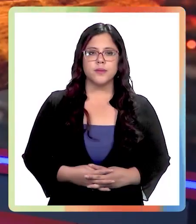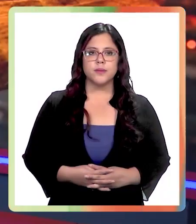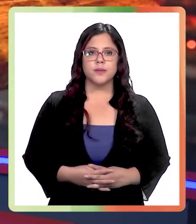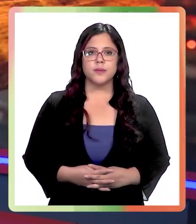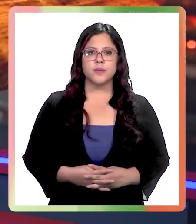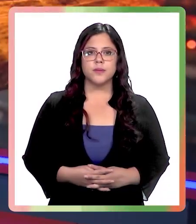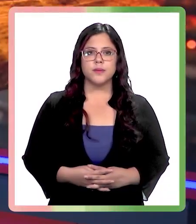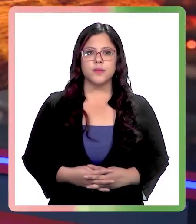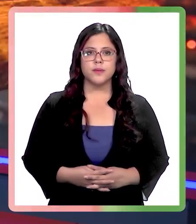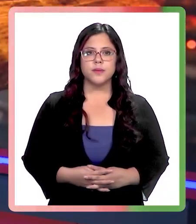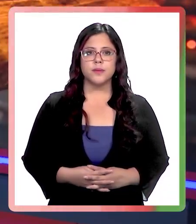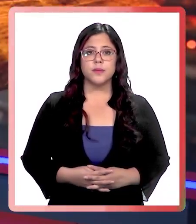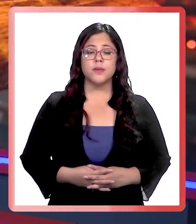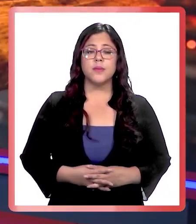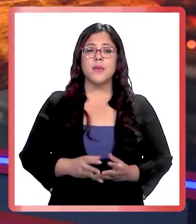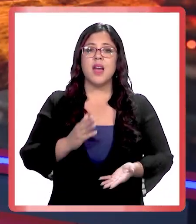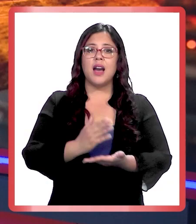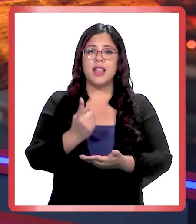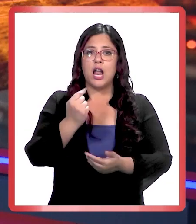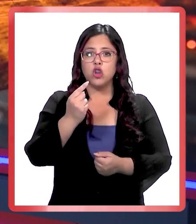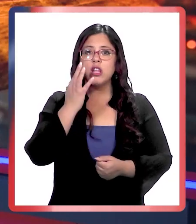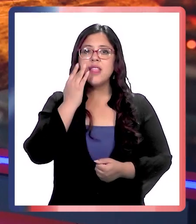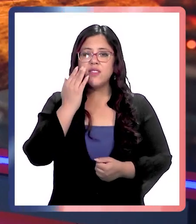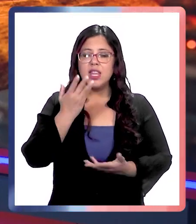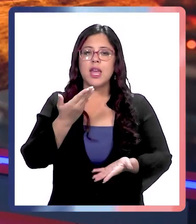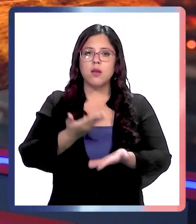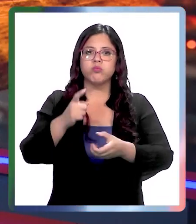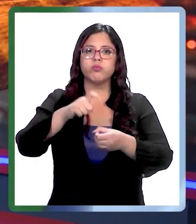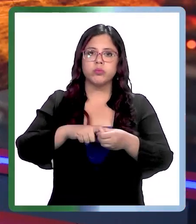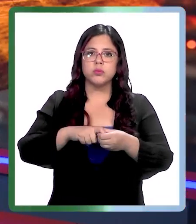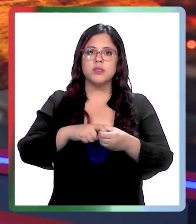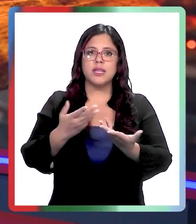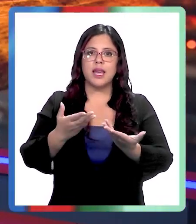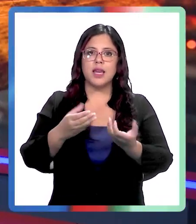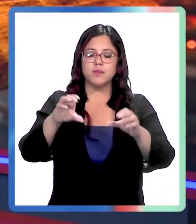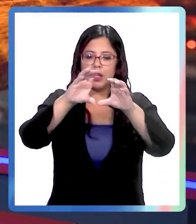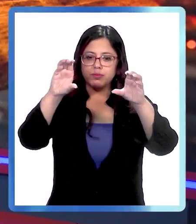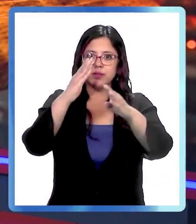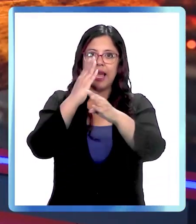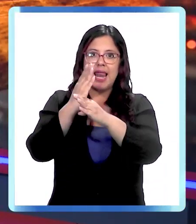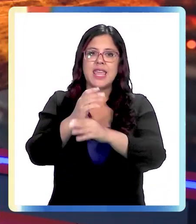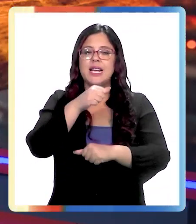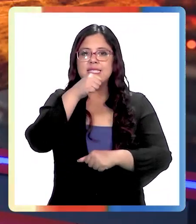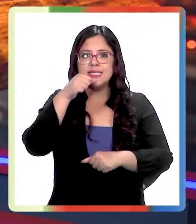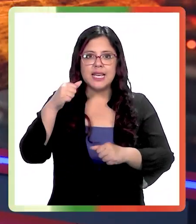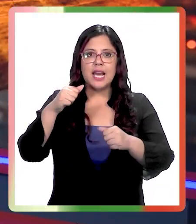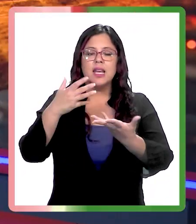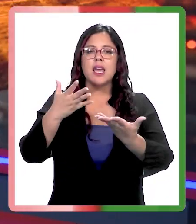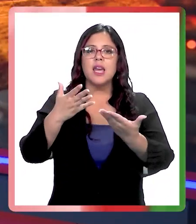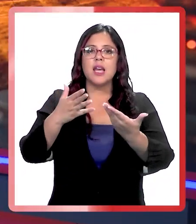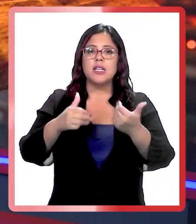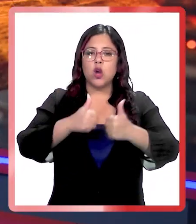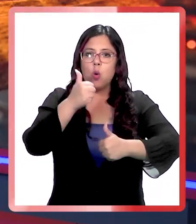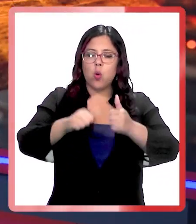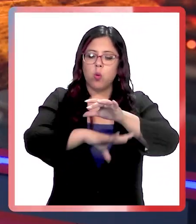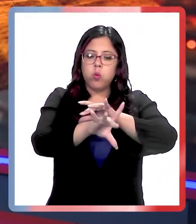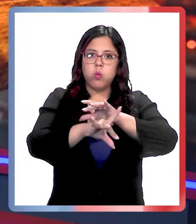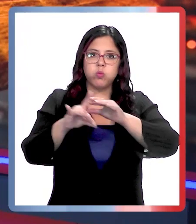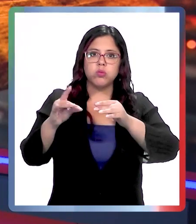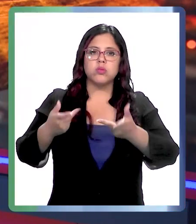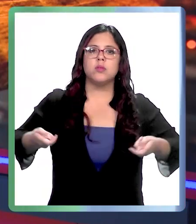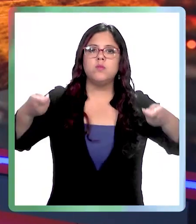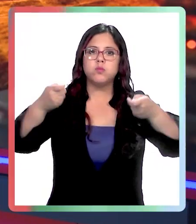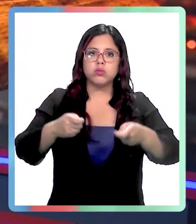Y hasta el 11 de abril se extiende el plazo para postular al programa Leña Más Seca, un fondo concursable financiado por el Ministerio de Energía